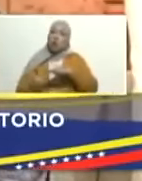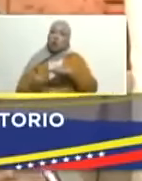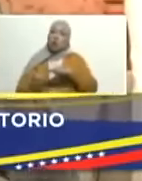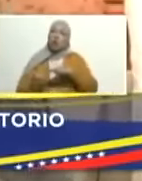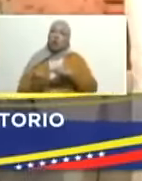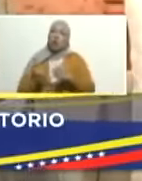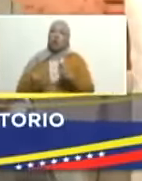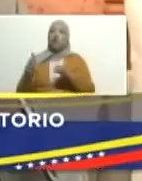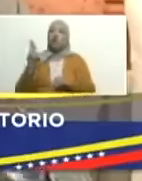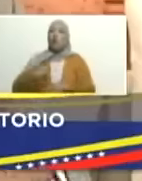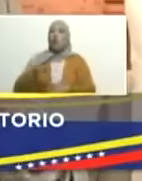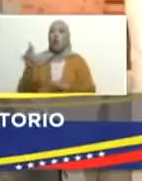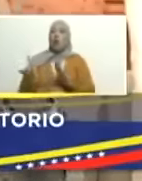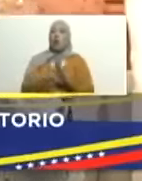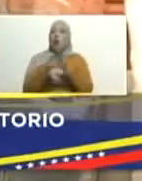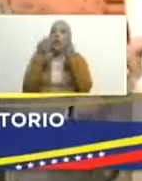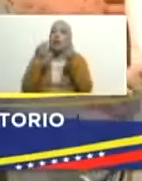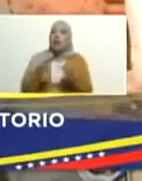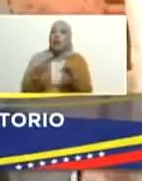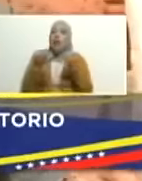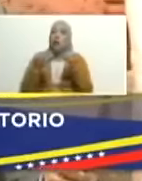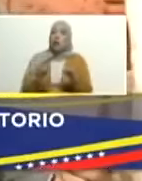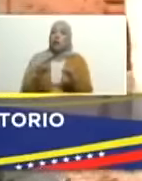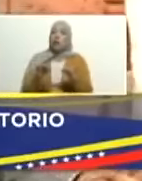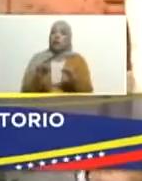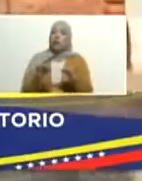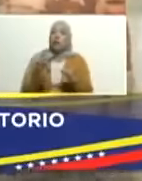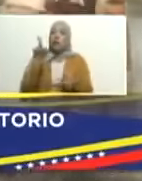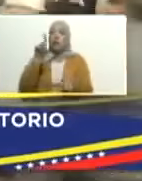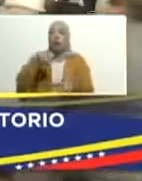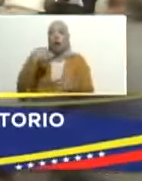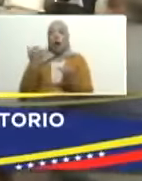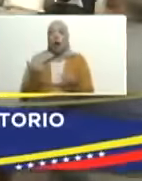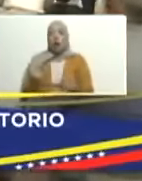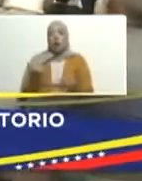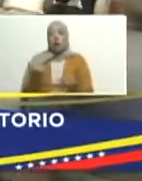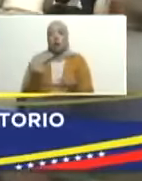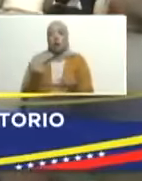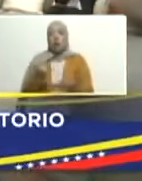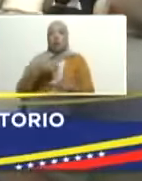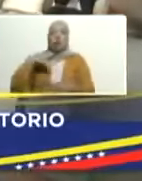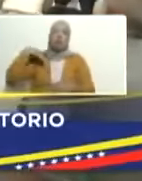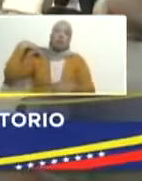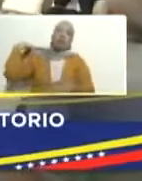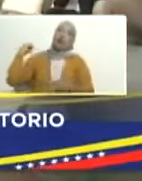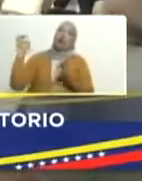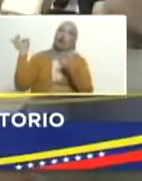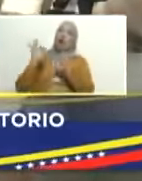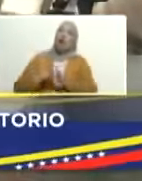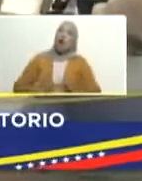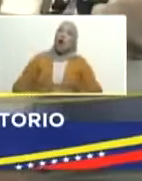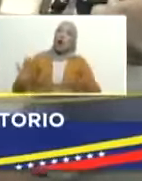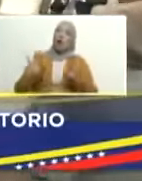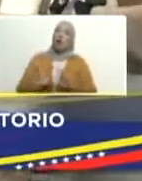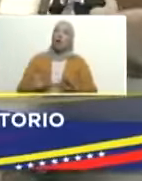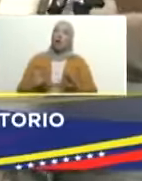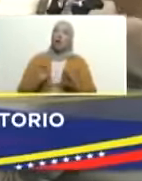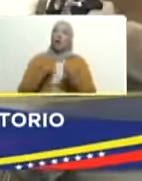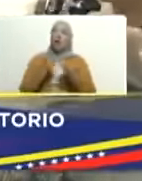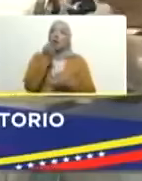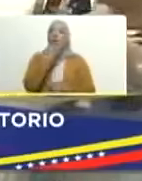estará jamás nadie. Ni estuvo ayer, ni estará mañana. Nadie. A buen